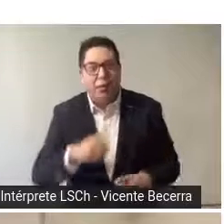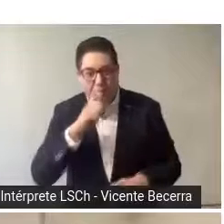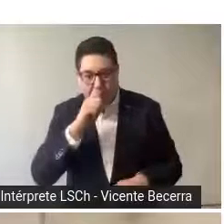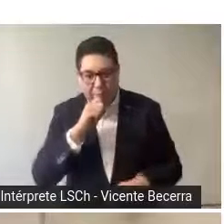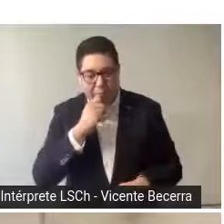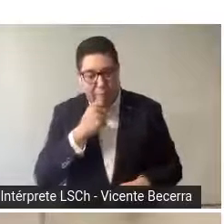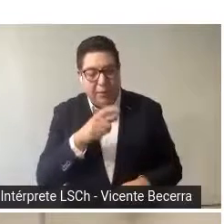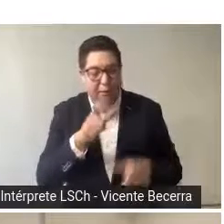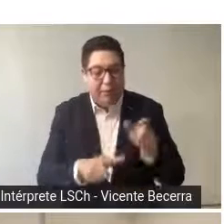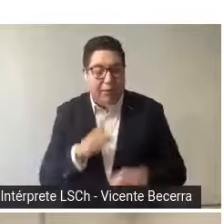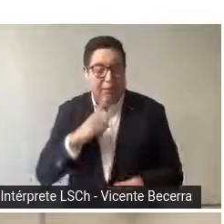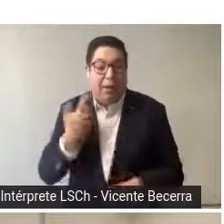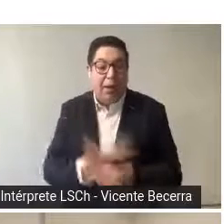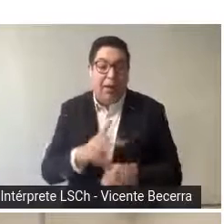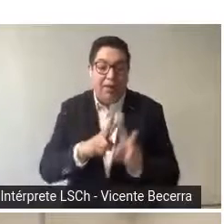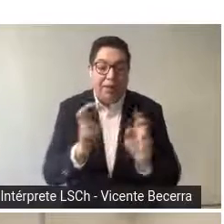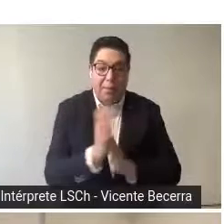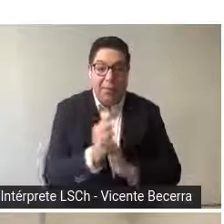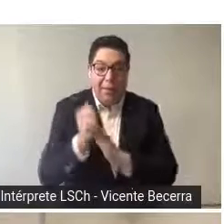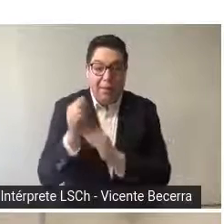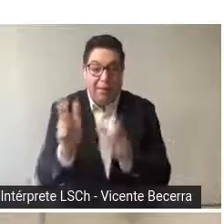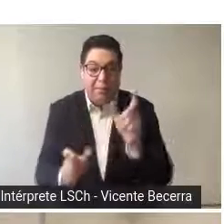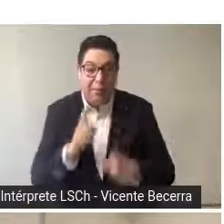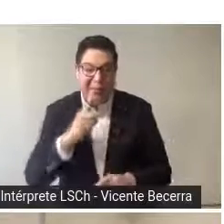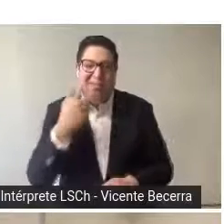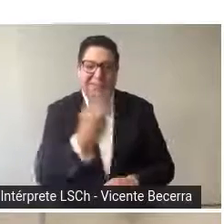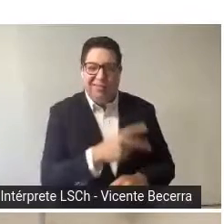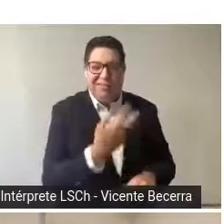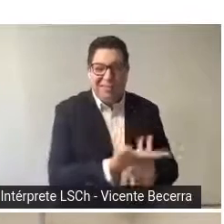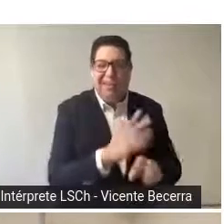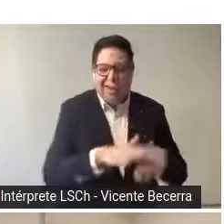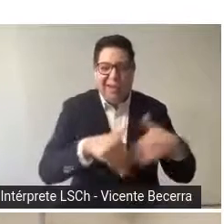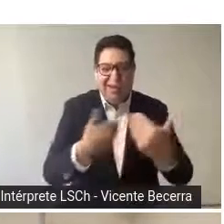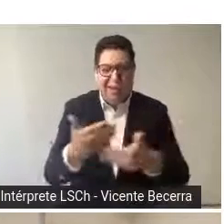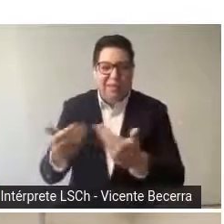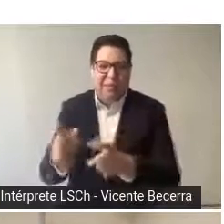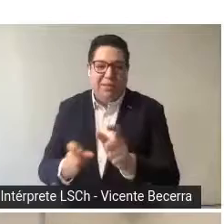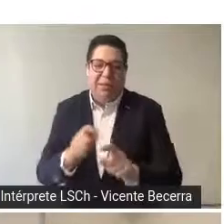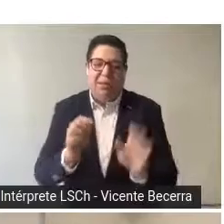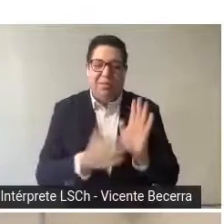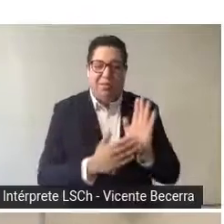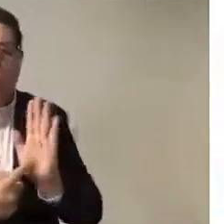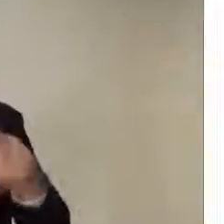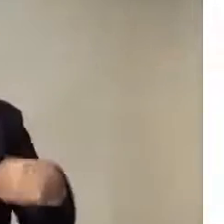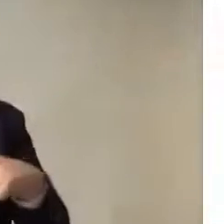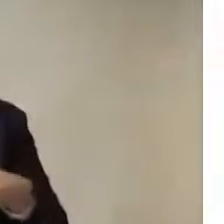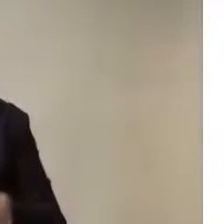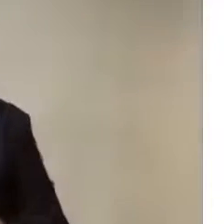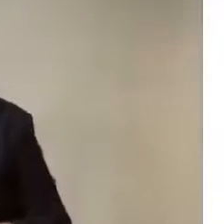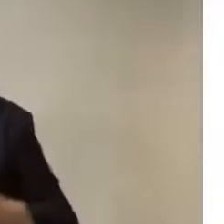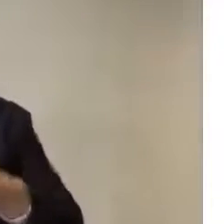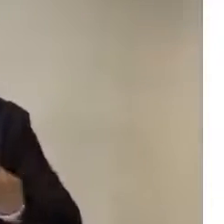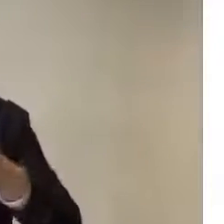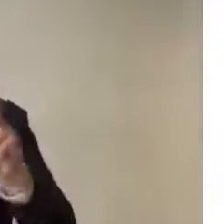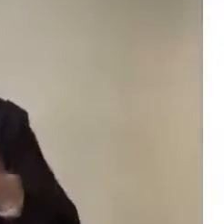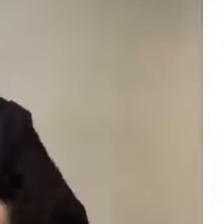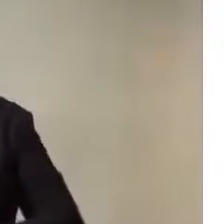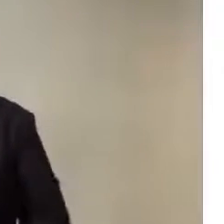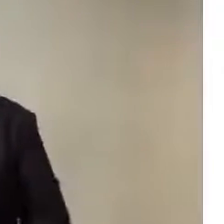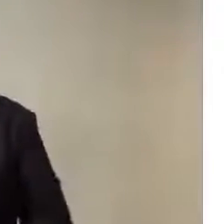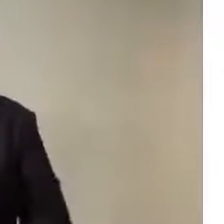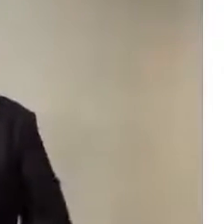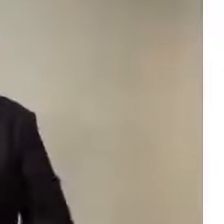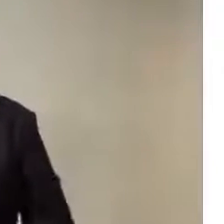los liderazgos de alguna manera tienen algo que entregar. El segundo punto que yo creo que es